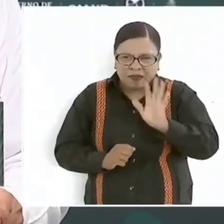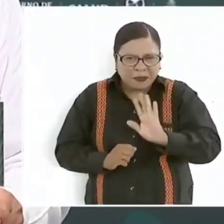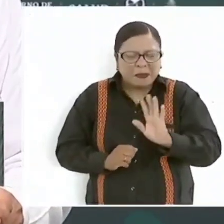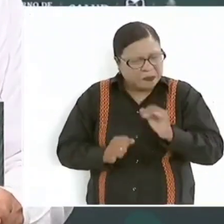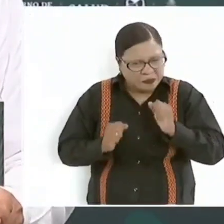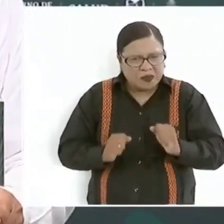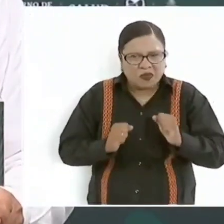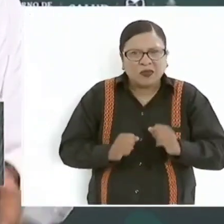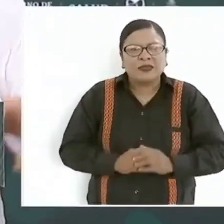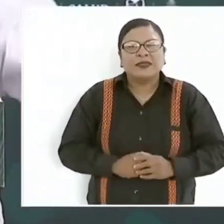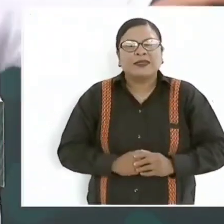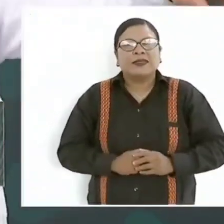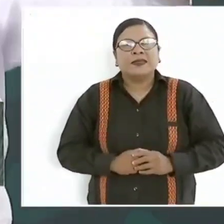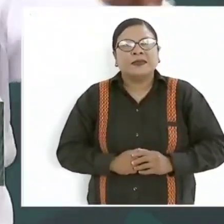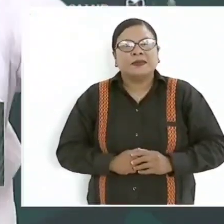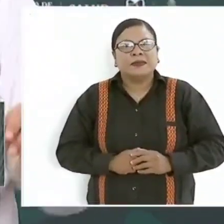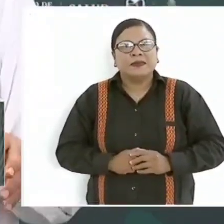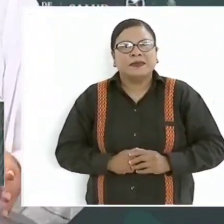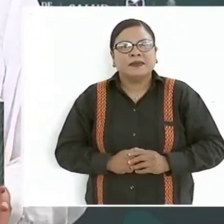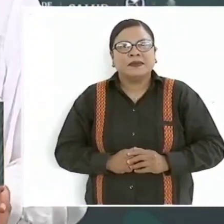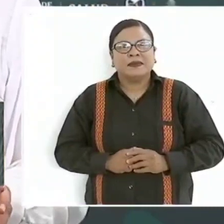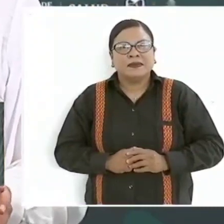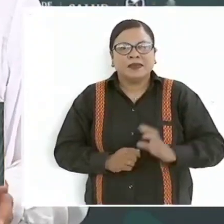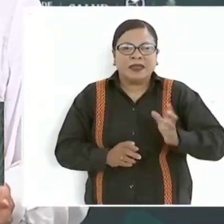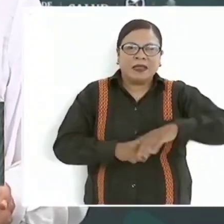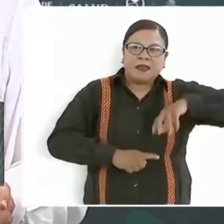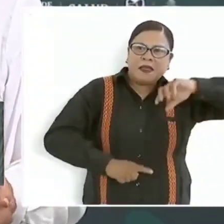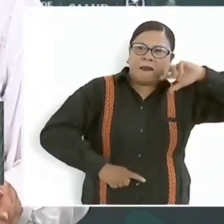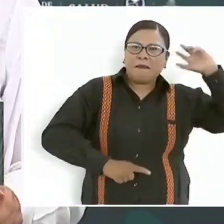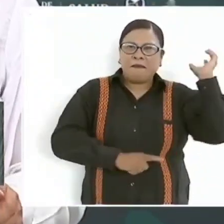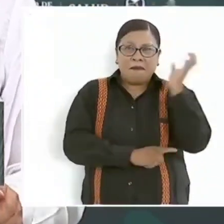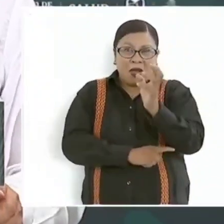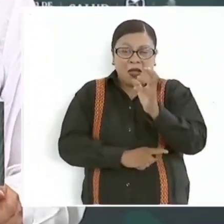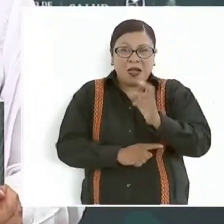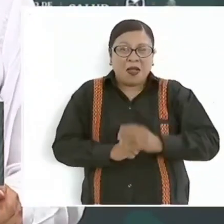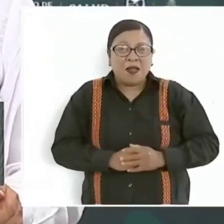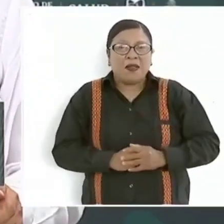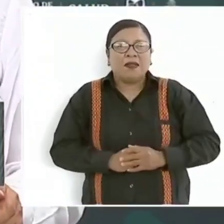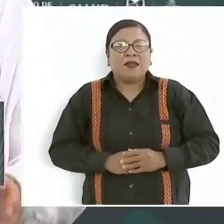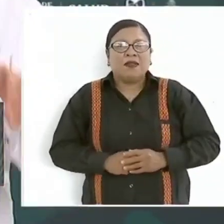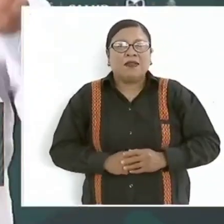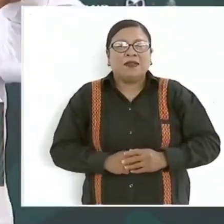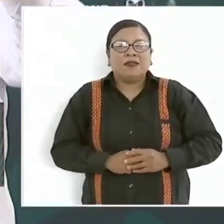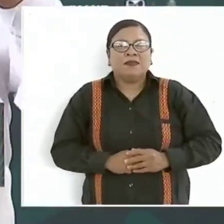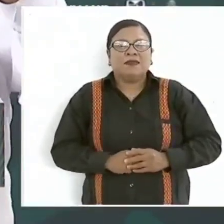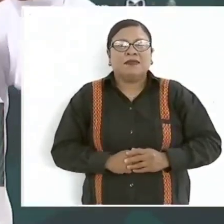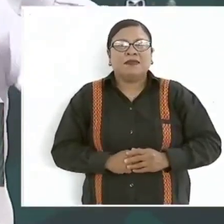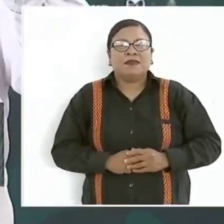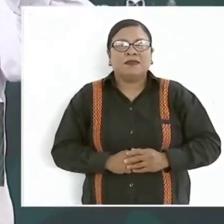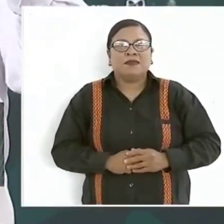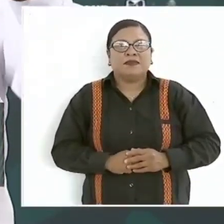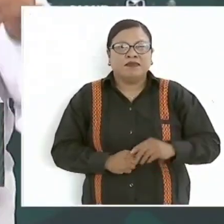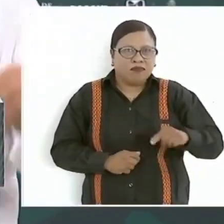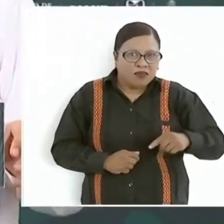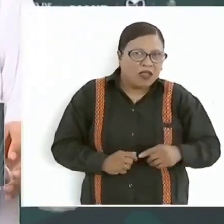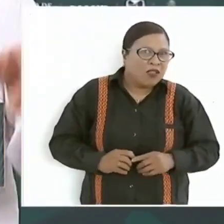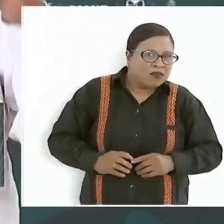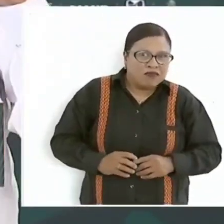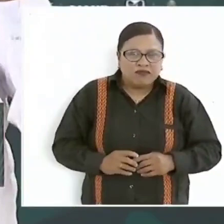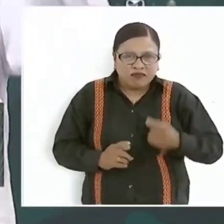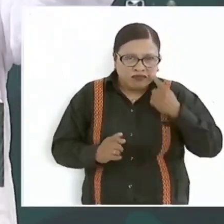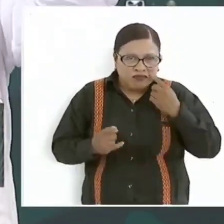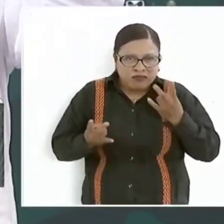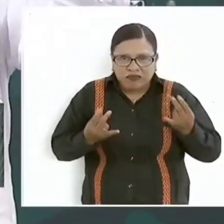No te preocupes. Y me lanza, ¿no?, una recta por ahí por el centro. Y él tira moña,